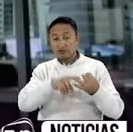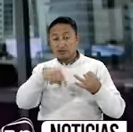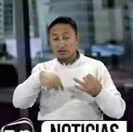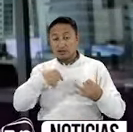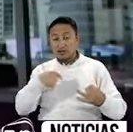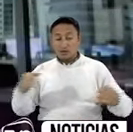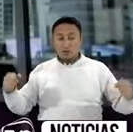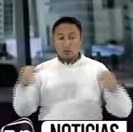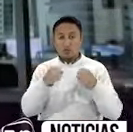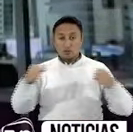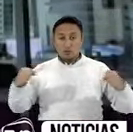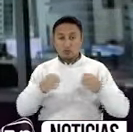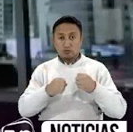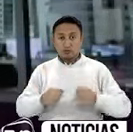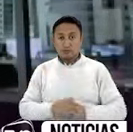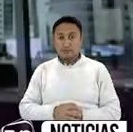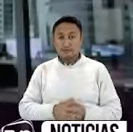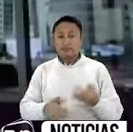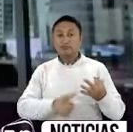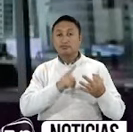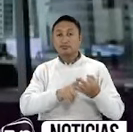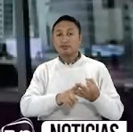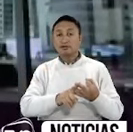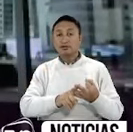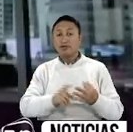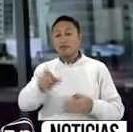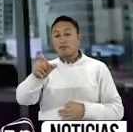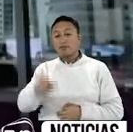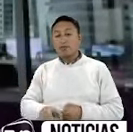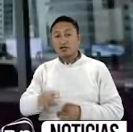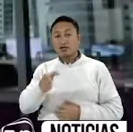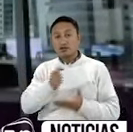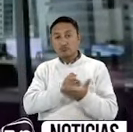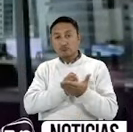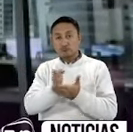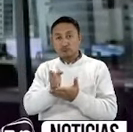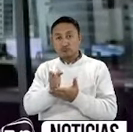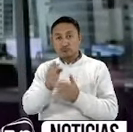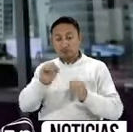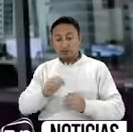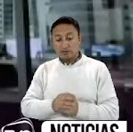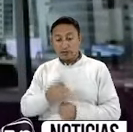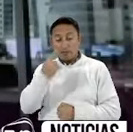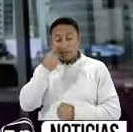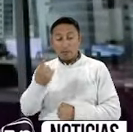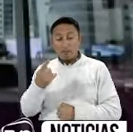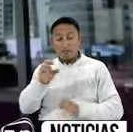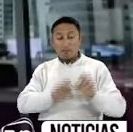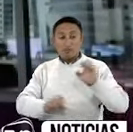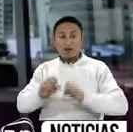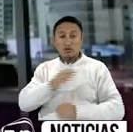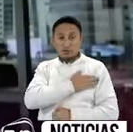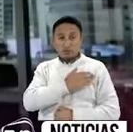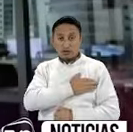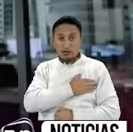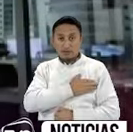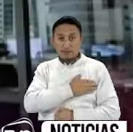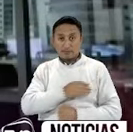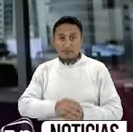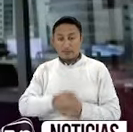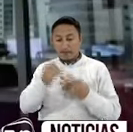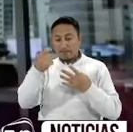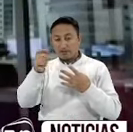física y principalmente la probidad a través de pruebas o evaluaciones de confianza